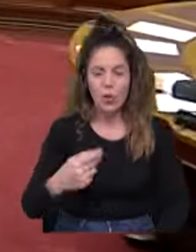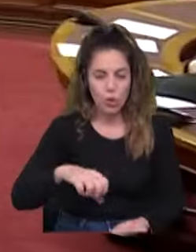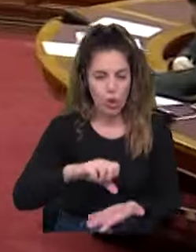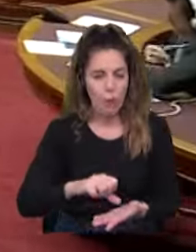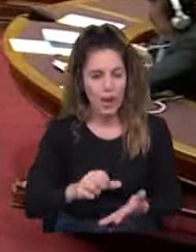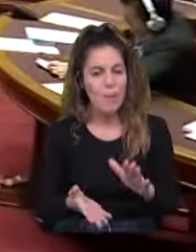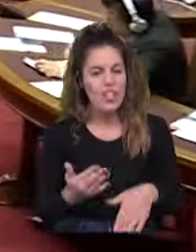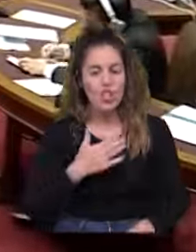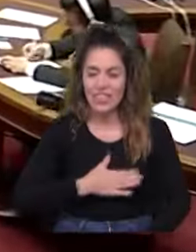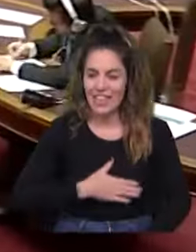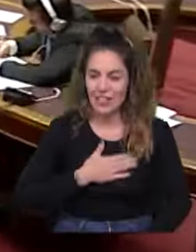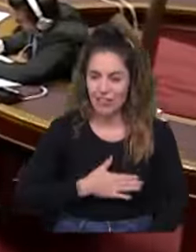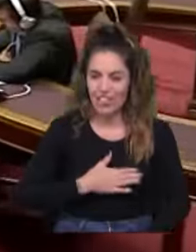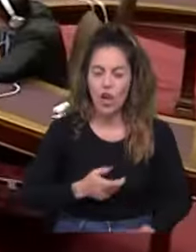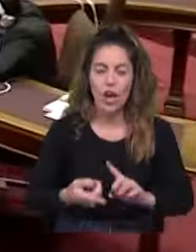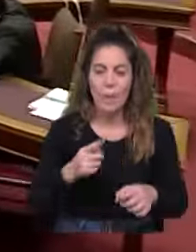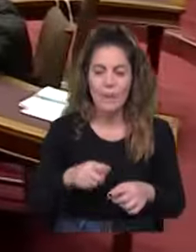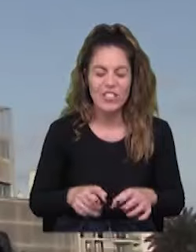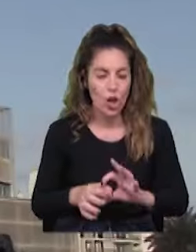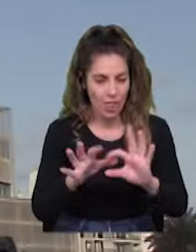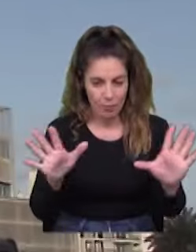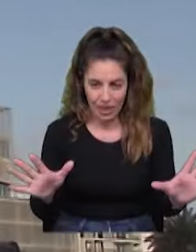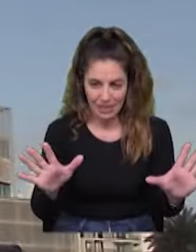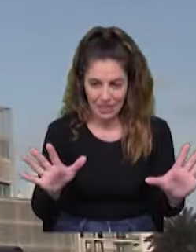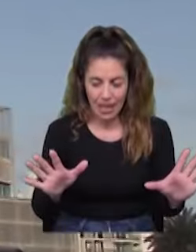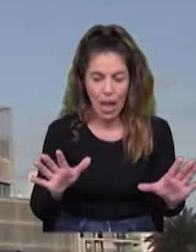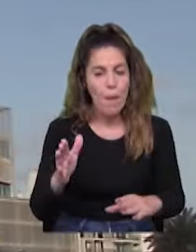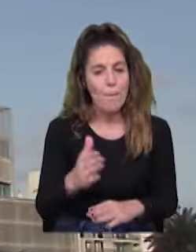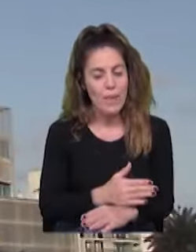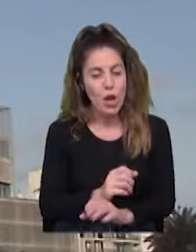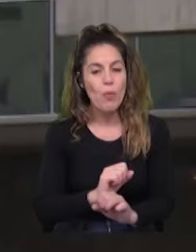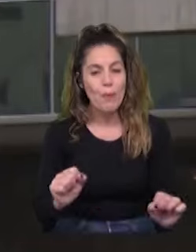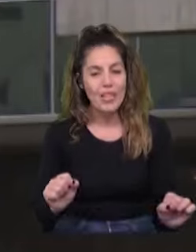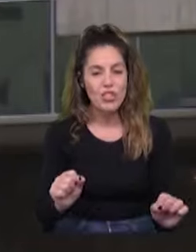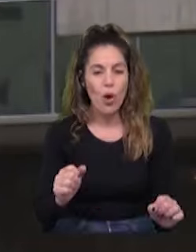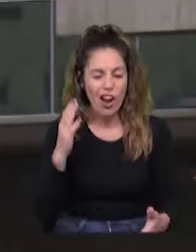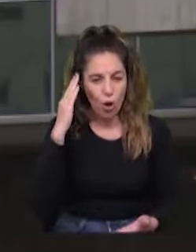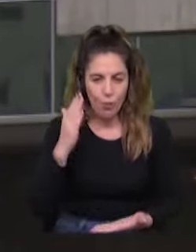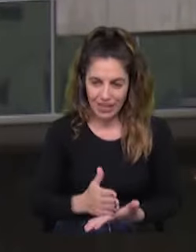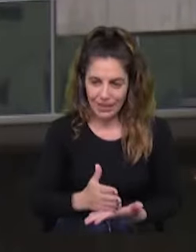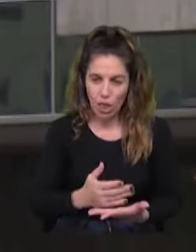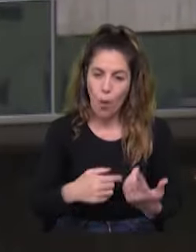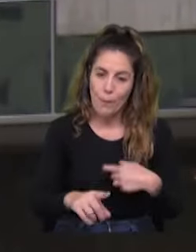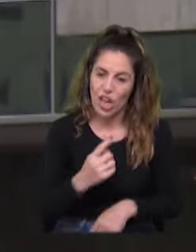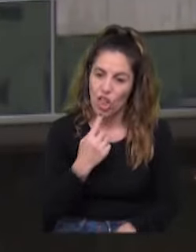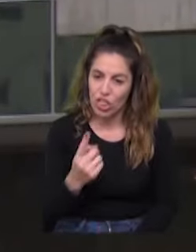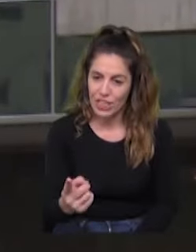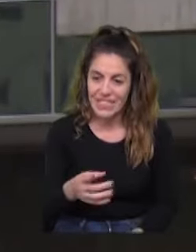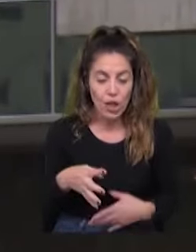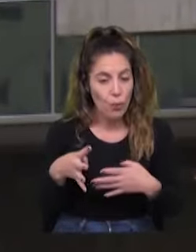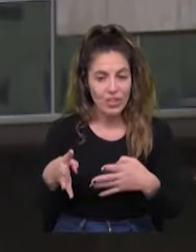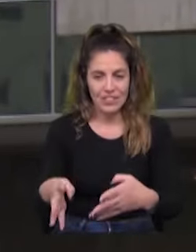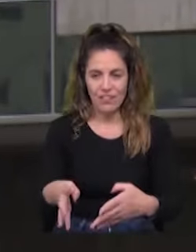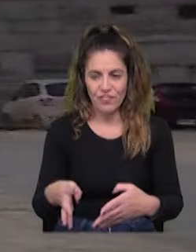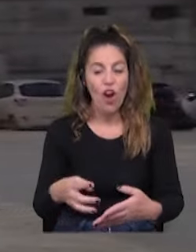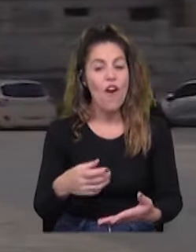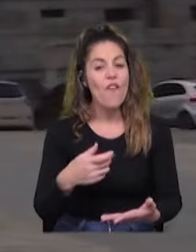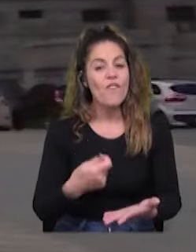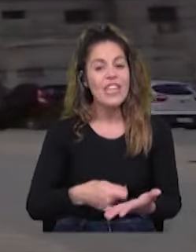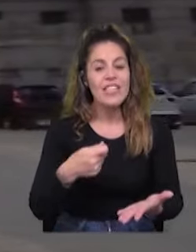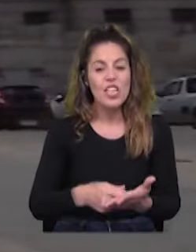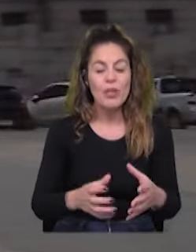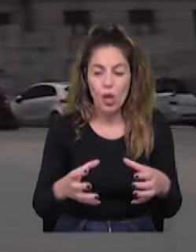satisfacción registr entrada respecto a la democracia y de los menos propensos a sufrir un golpe de estado pero señala como un desafío el financiamiento de